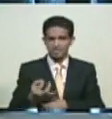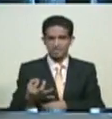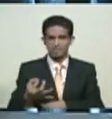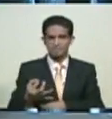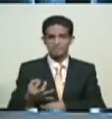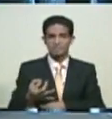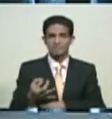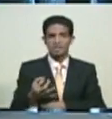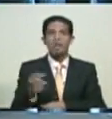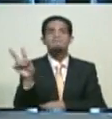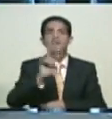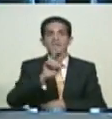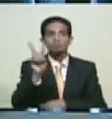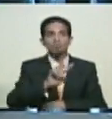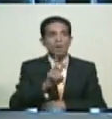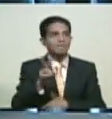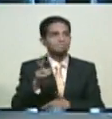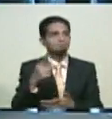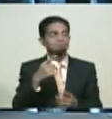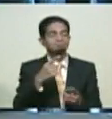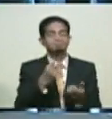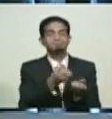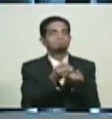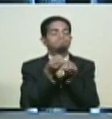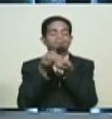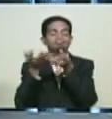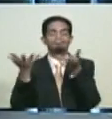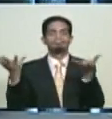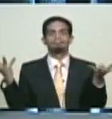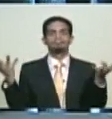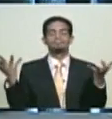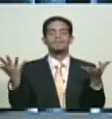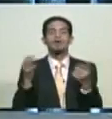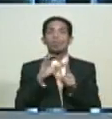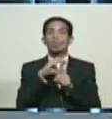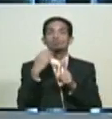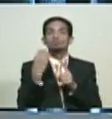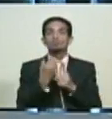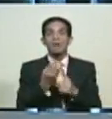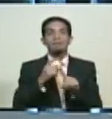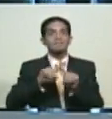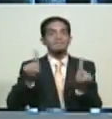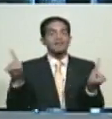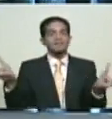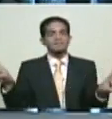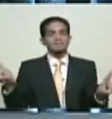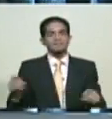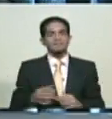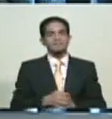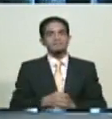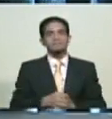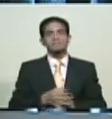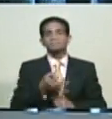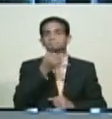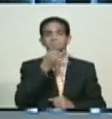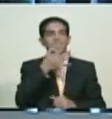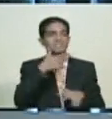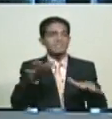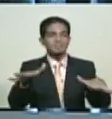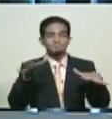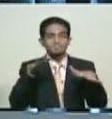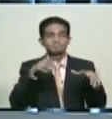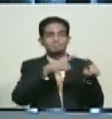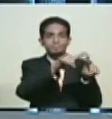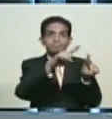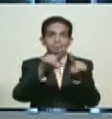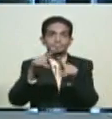una venezuela que es plural muy plural diversa y su belleza es su diversidad